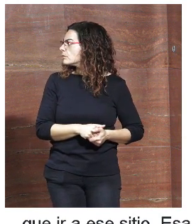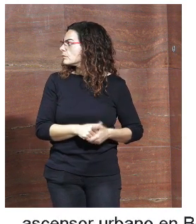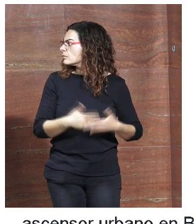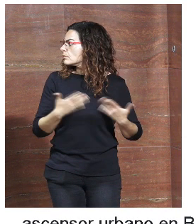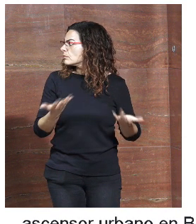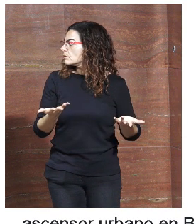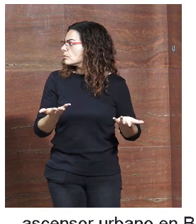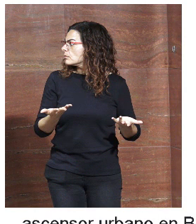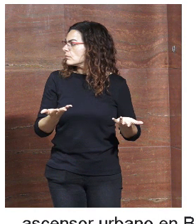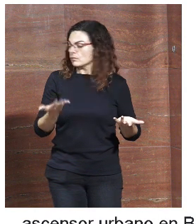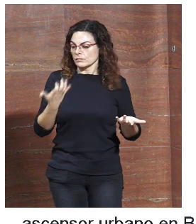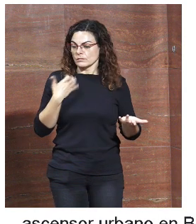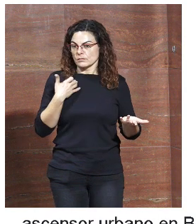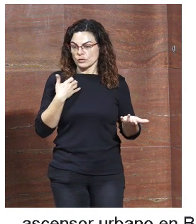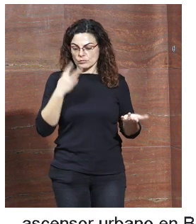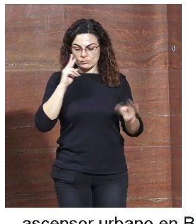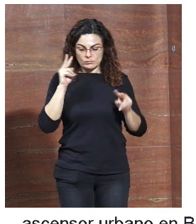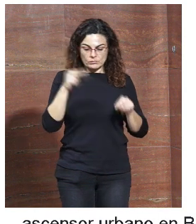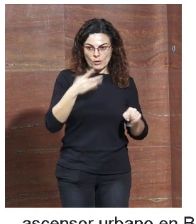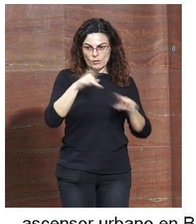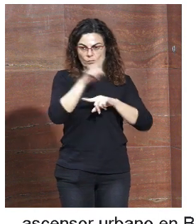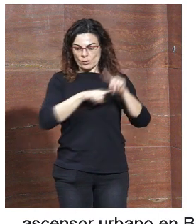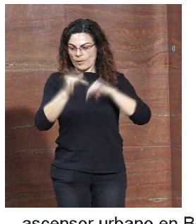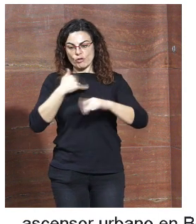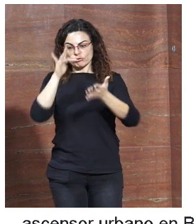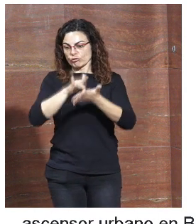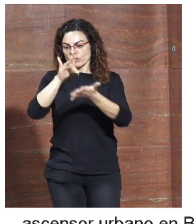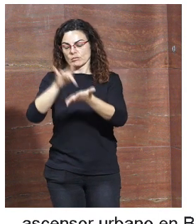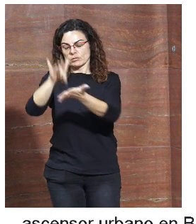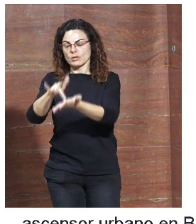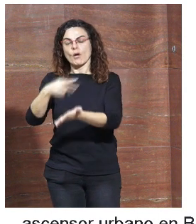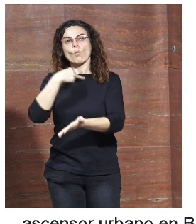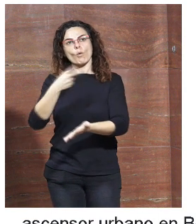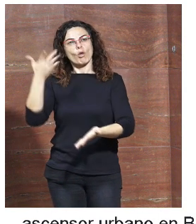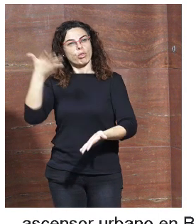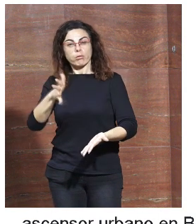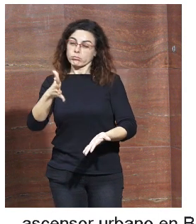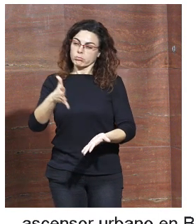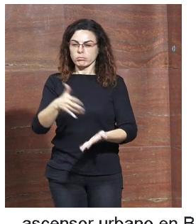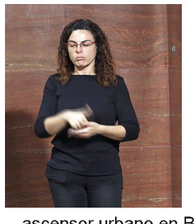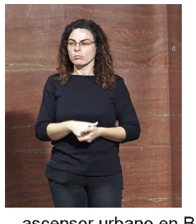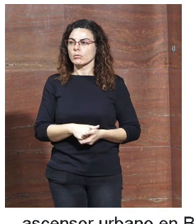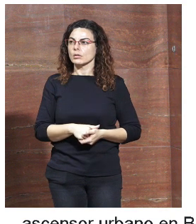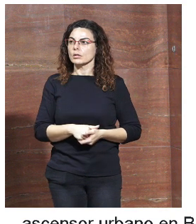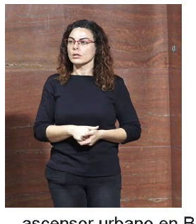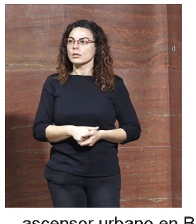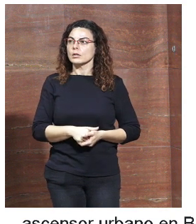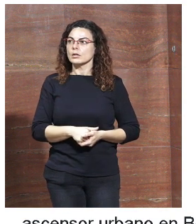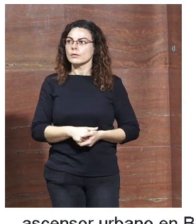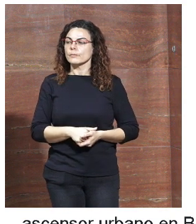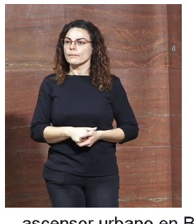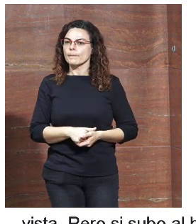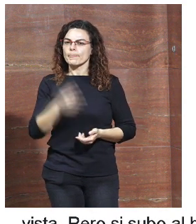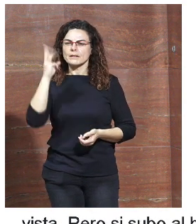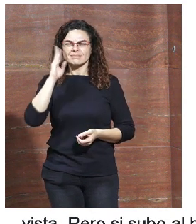barrio de arriba, es que tengo problemas. Es decir, tengo que pasar por ahí. He tratado bien este punto de paso